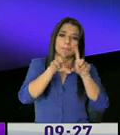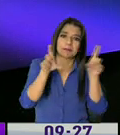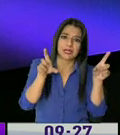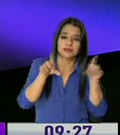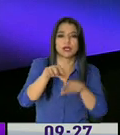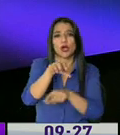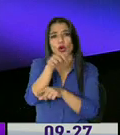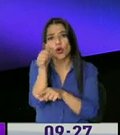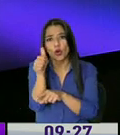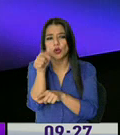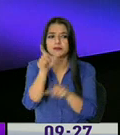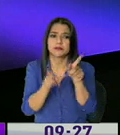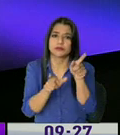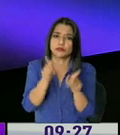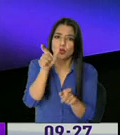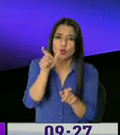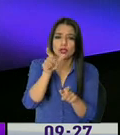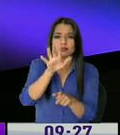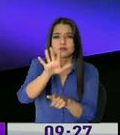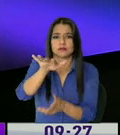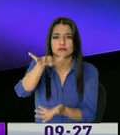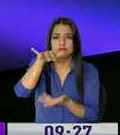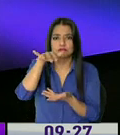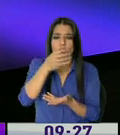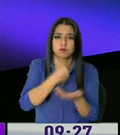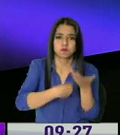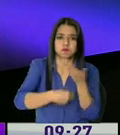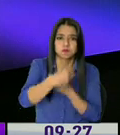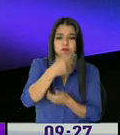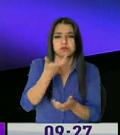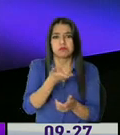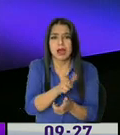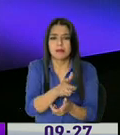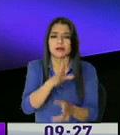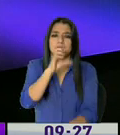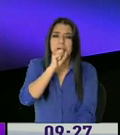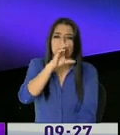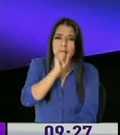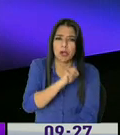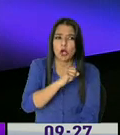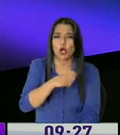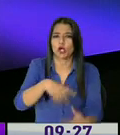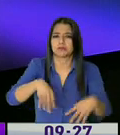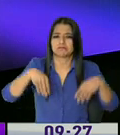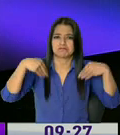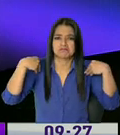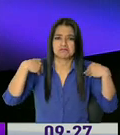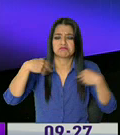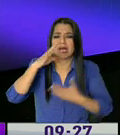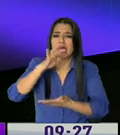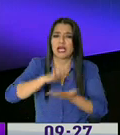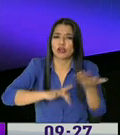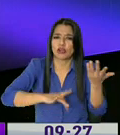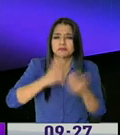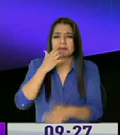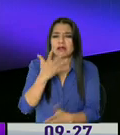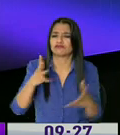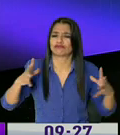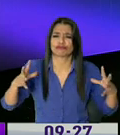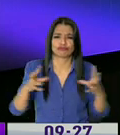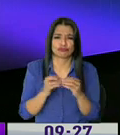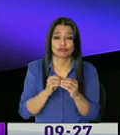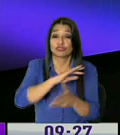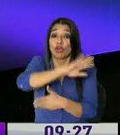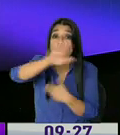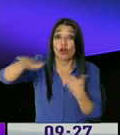otras importantes donaciones, 5 toneladas de comida por acá, papas, limones, mantas, arroces, la comunidad, en fin,